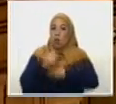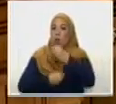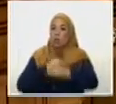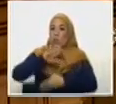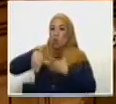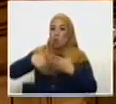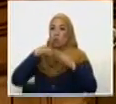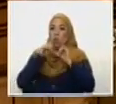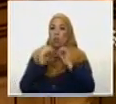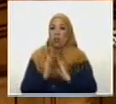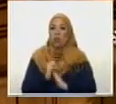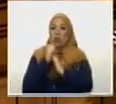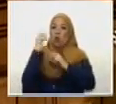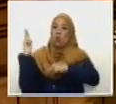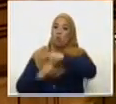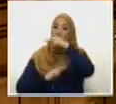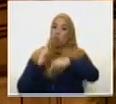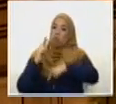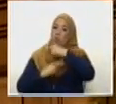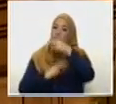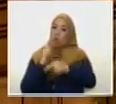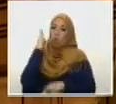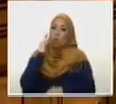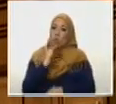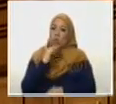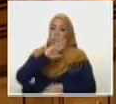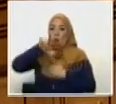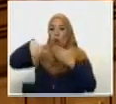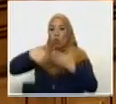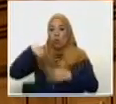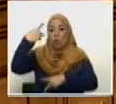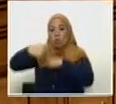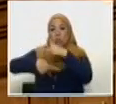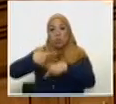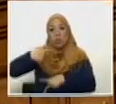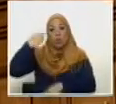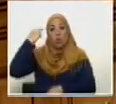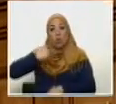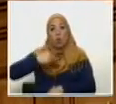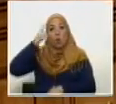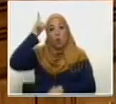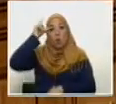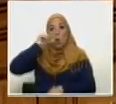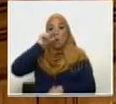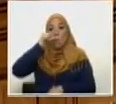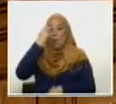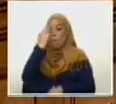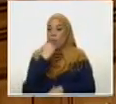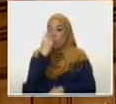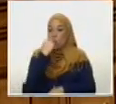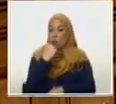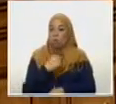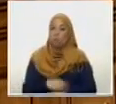torno al líder de la revolución, en torno al presidente obrero Nicolás Maduro.